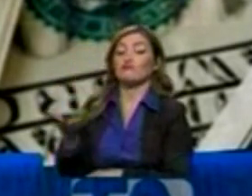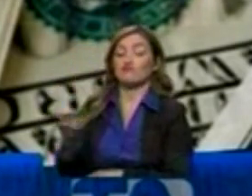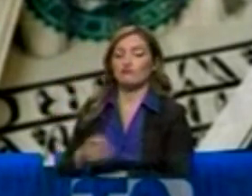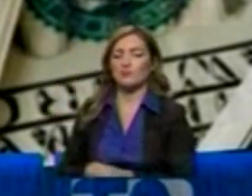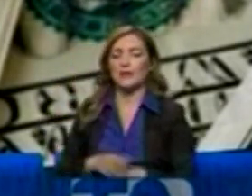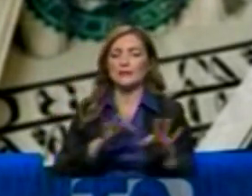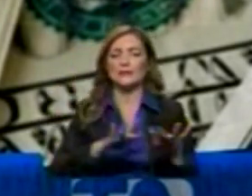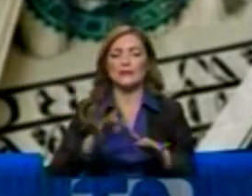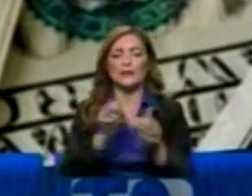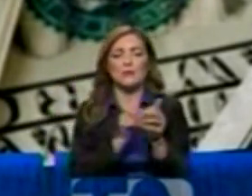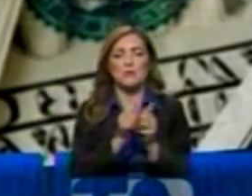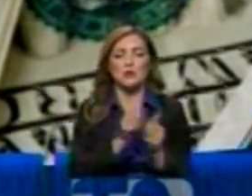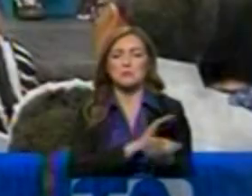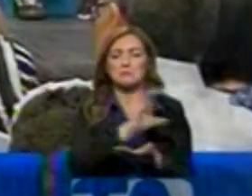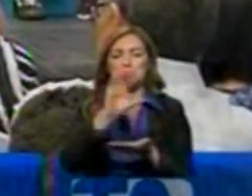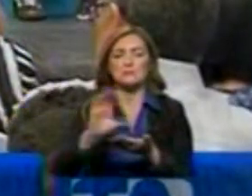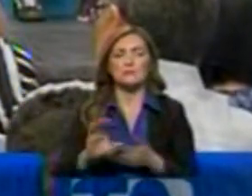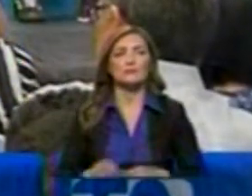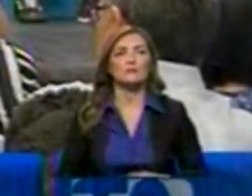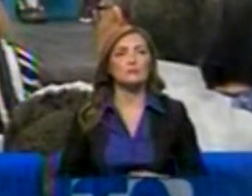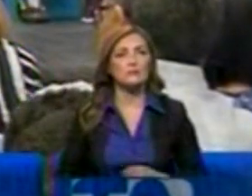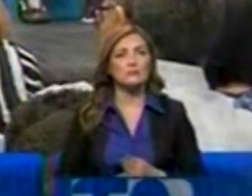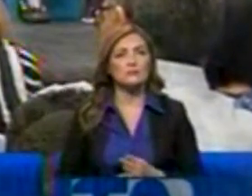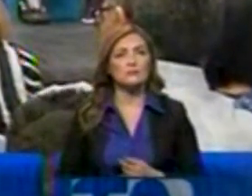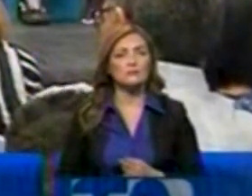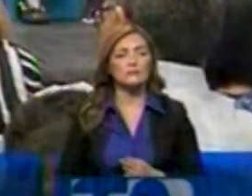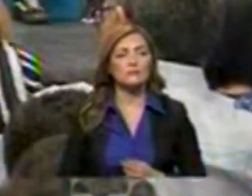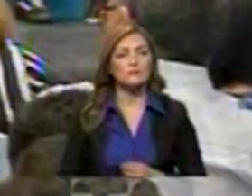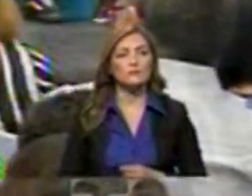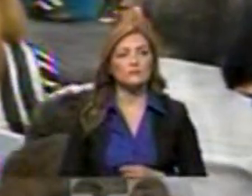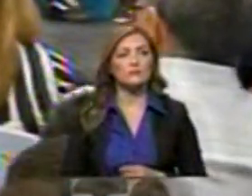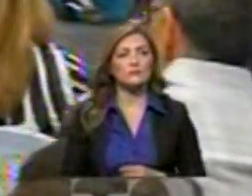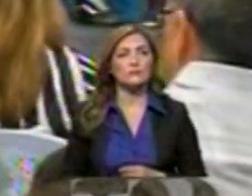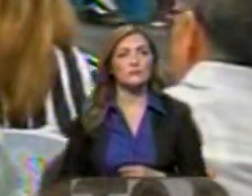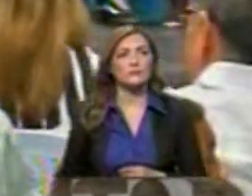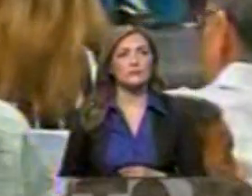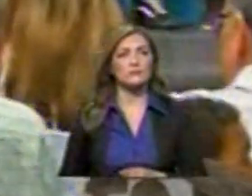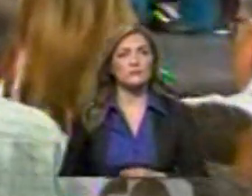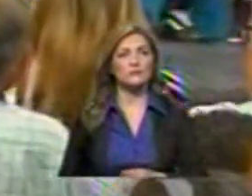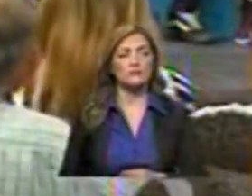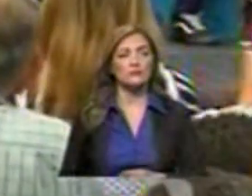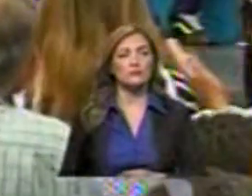la Secretaría del Deporte. En Guayaquil, Carlos Acoto, 24 horas.